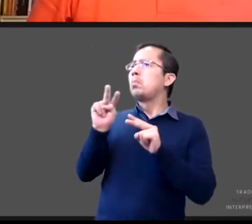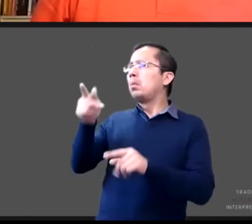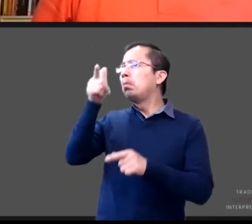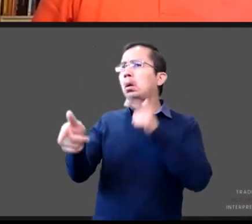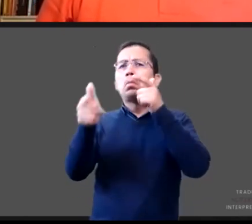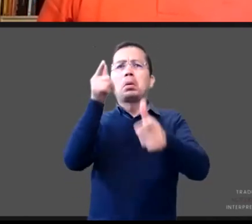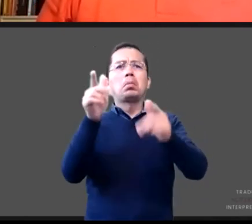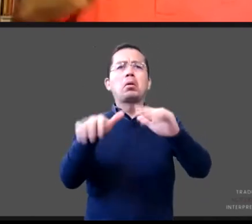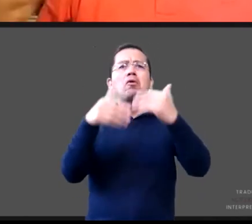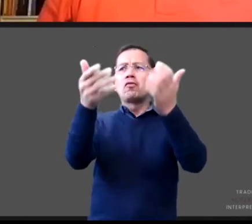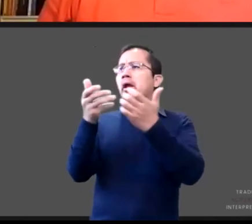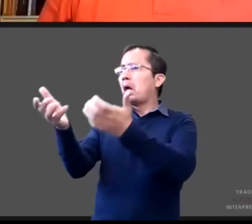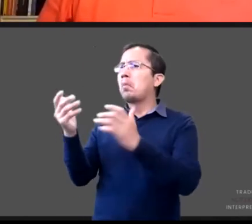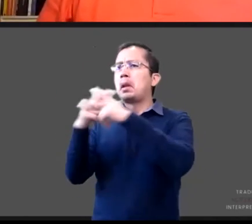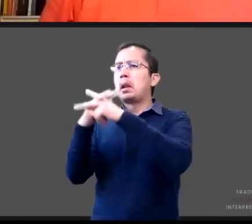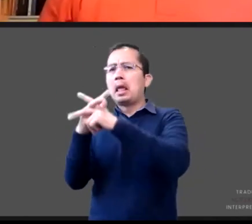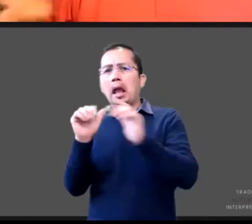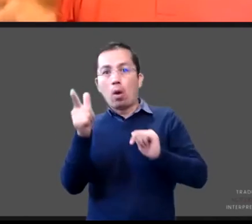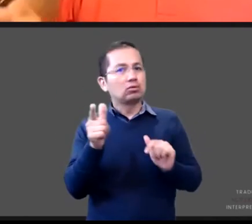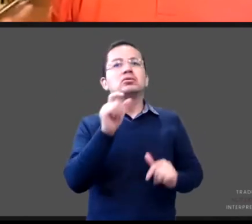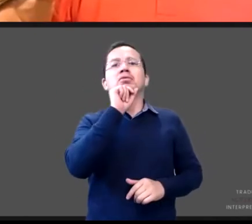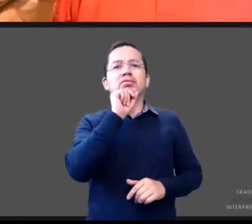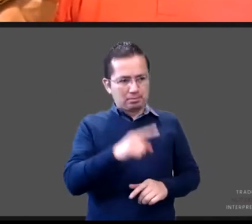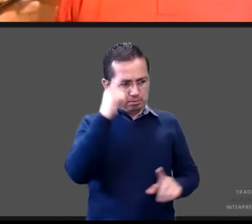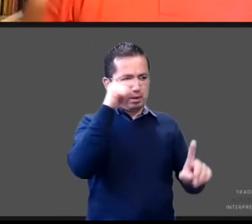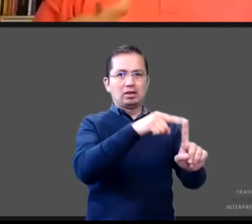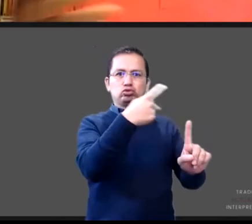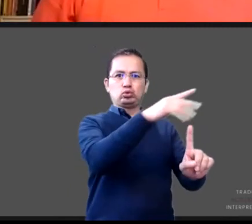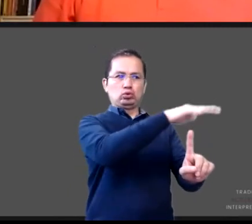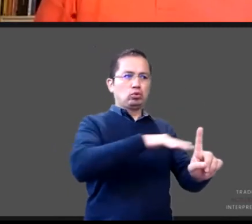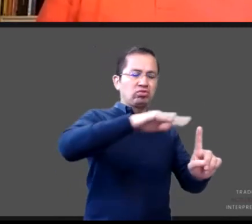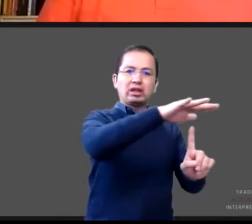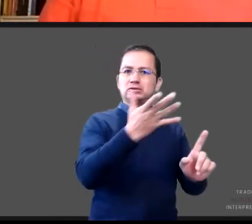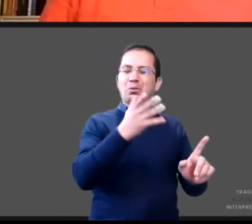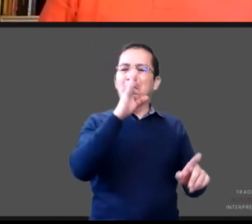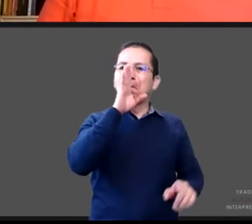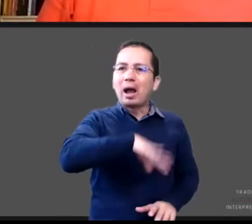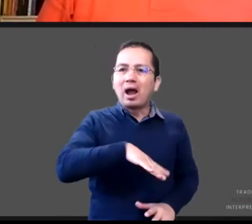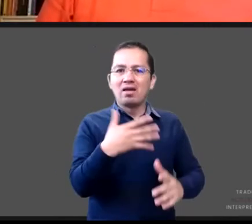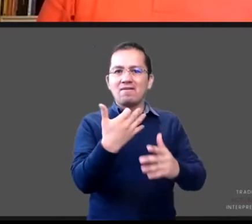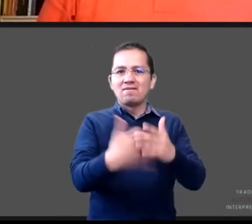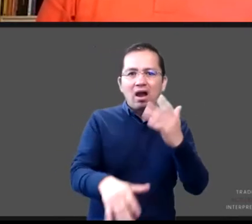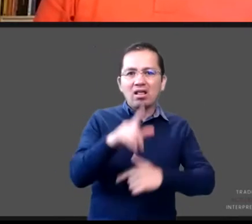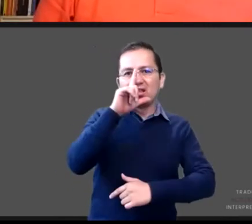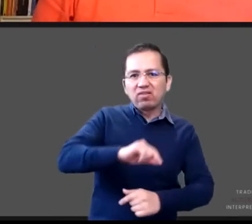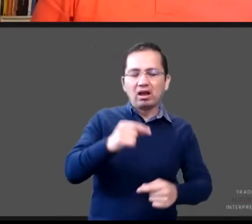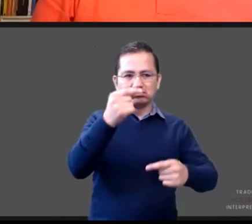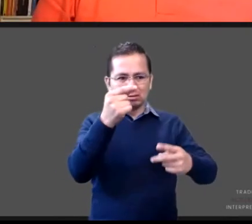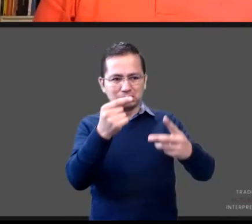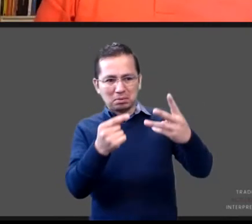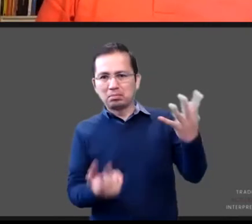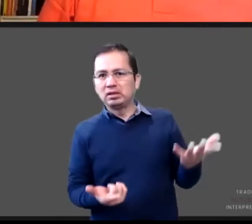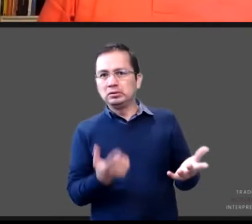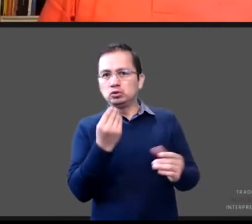suponen carencias, que suponen precariedades, que pues nos llevan al límite de tener que